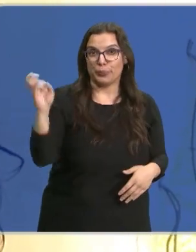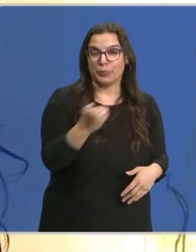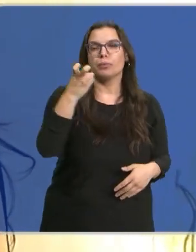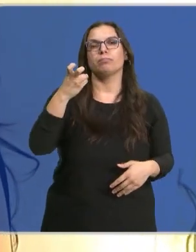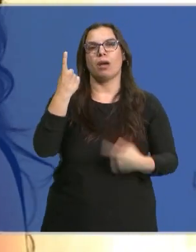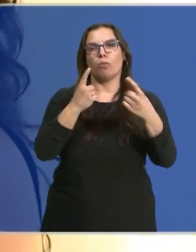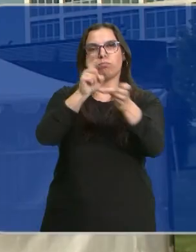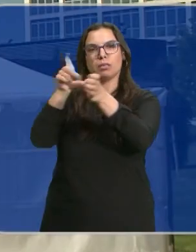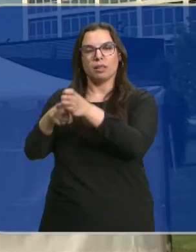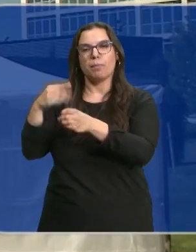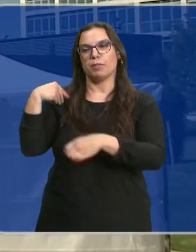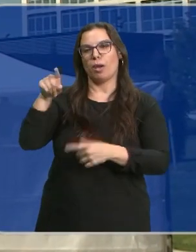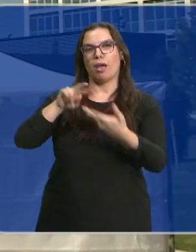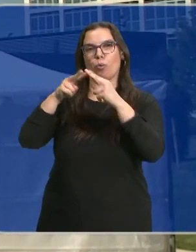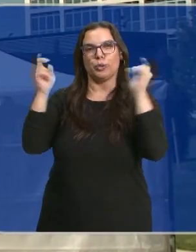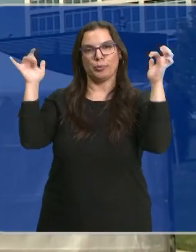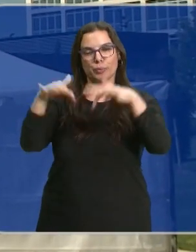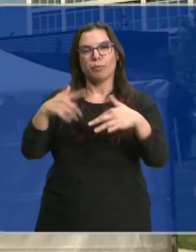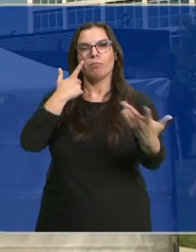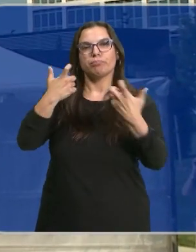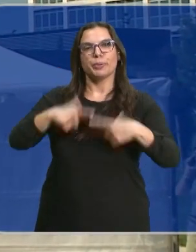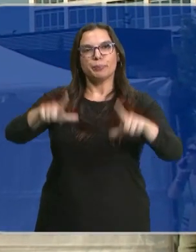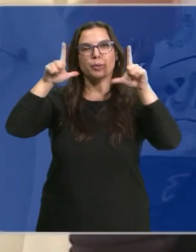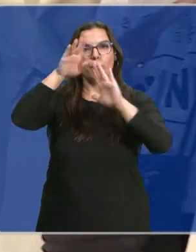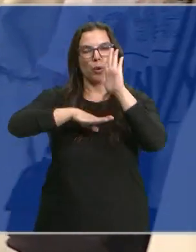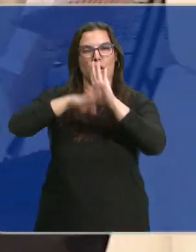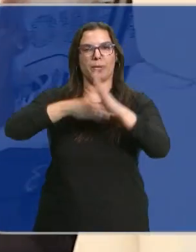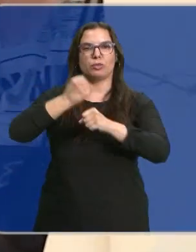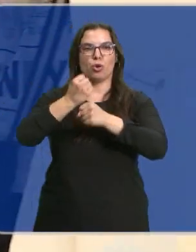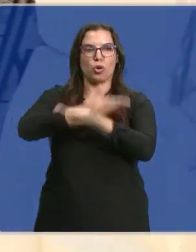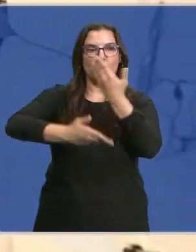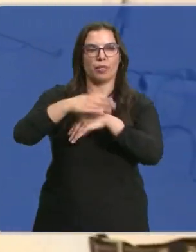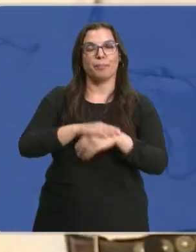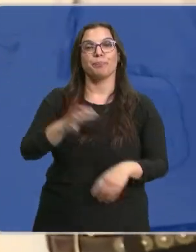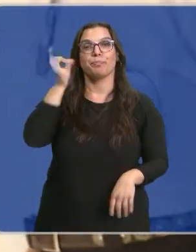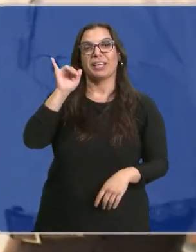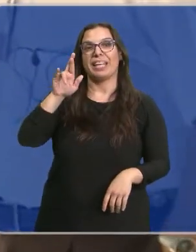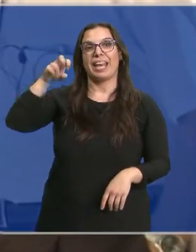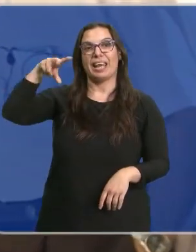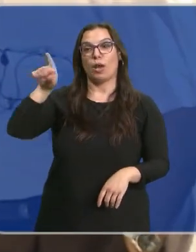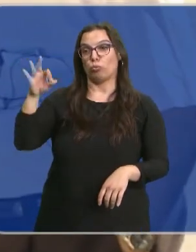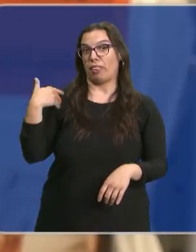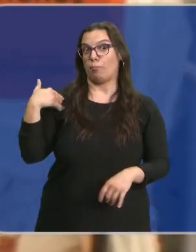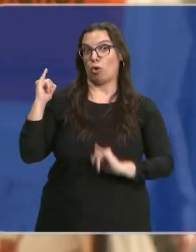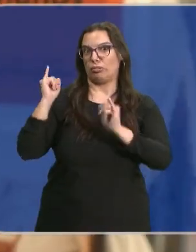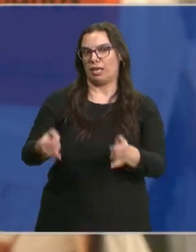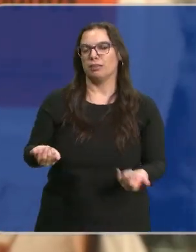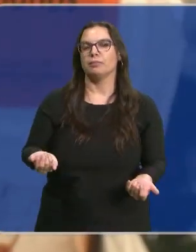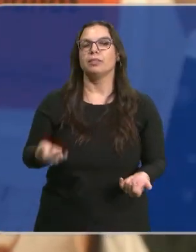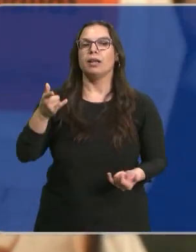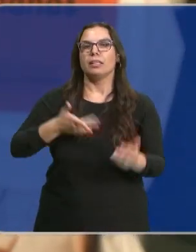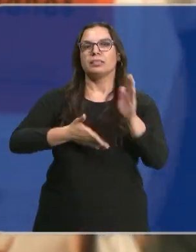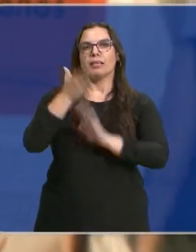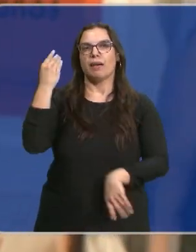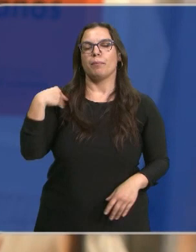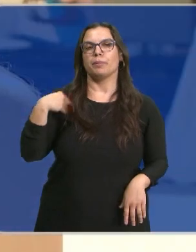CODEFEST un espacio de encuentro para visibilizar estos programas de cooperación. Irene lo está visitando recién llegada de un voluntariado. Ha estado